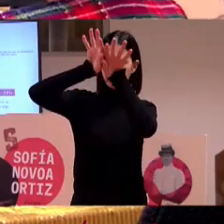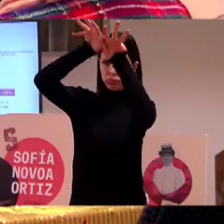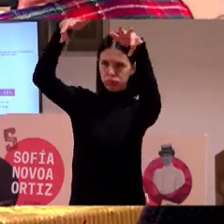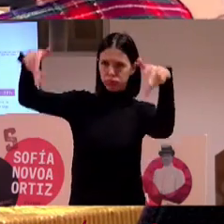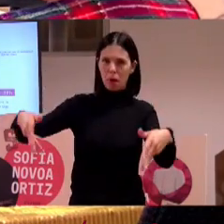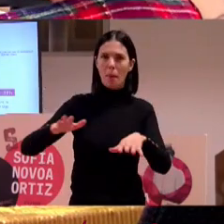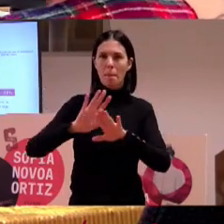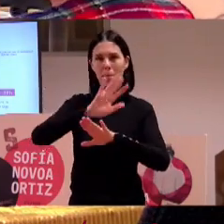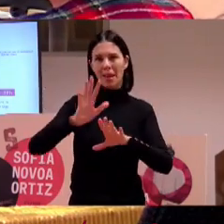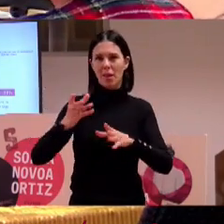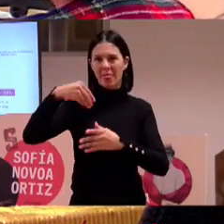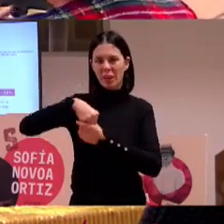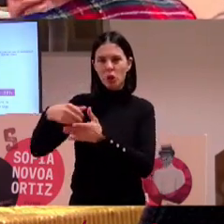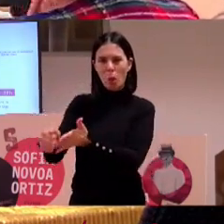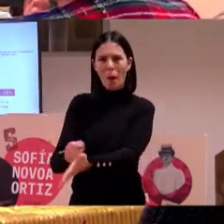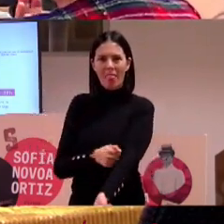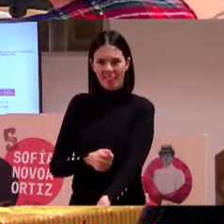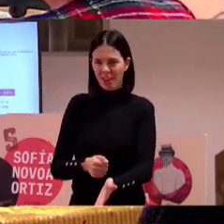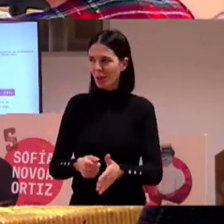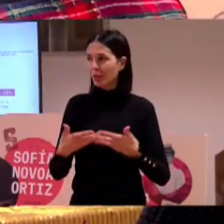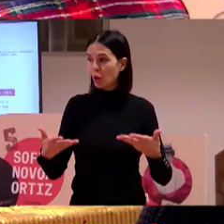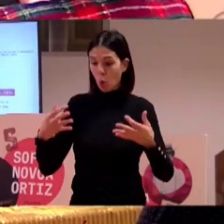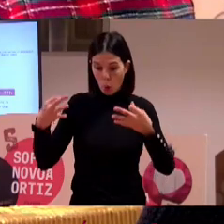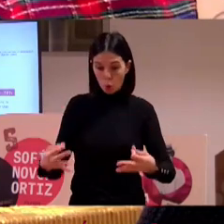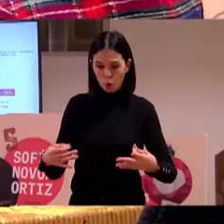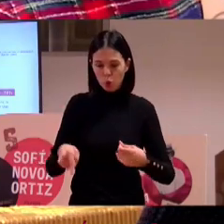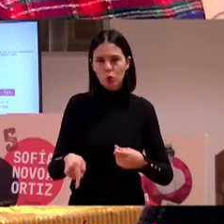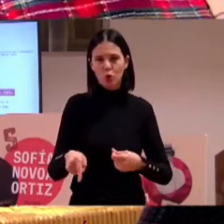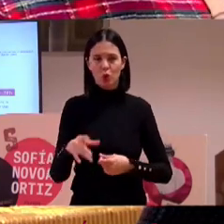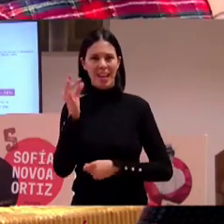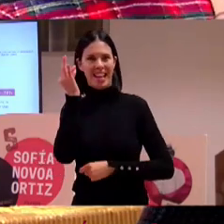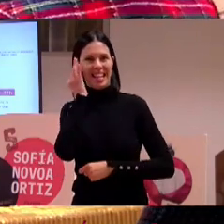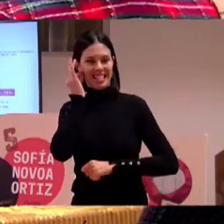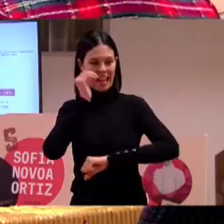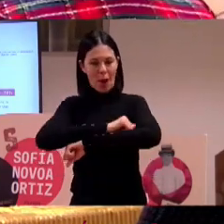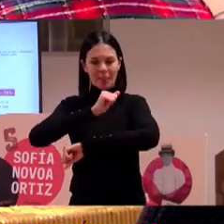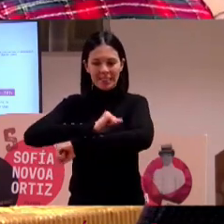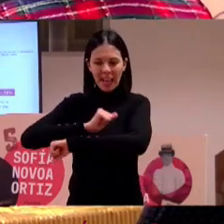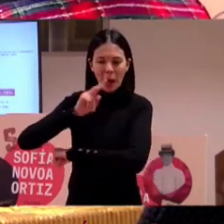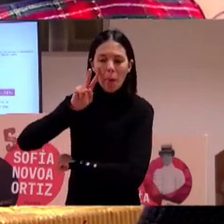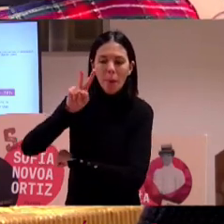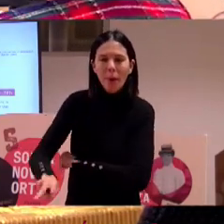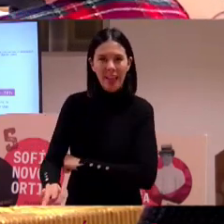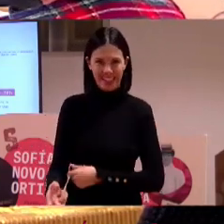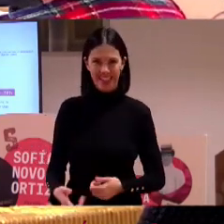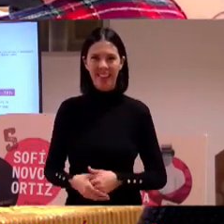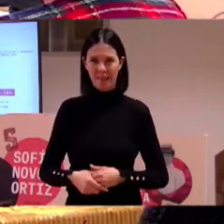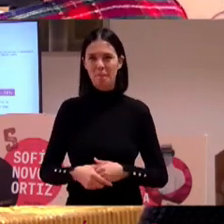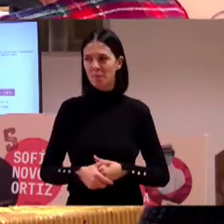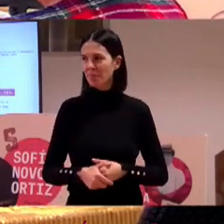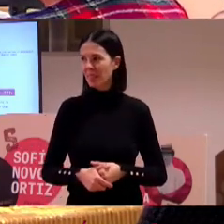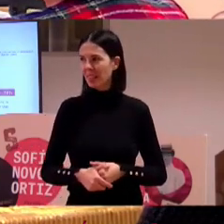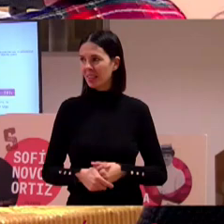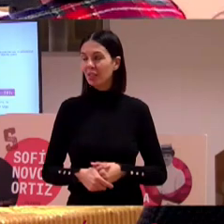vacíos por debajo. Y justo ahí, pues ella lo veía desde su ventana, donde fuera, y